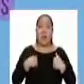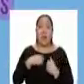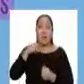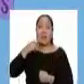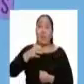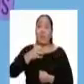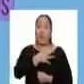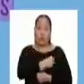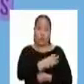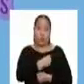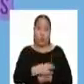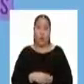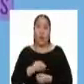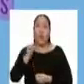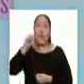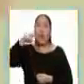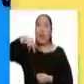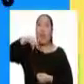anfibios.